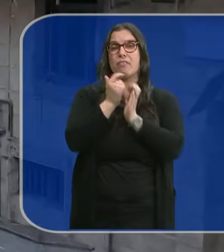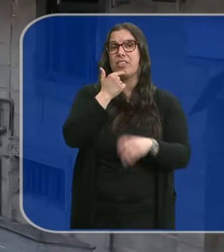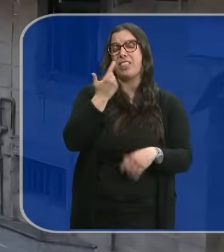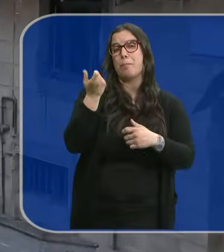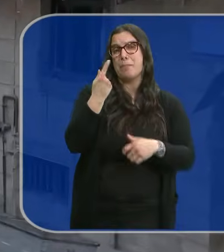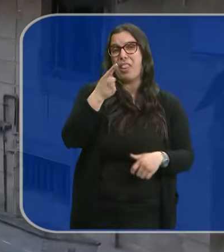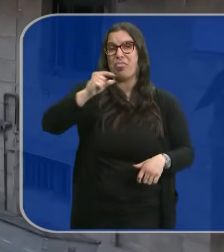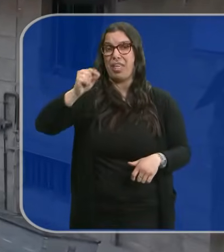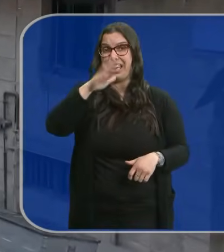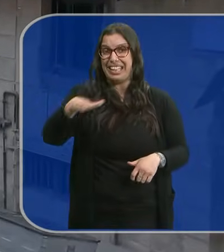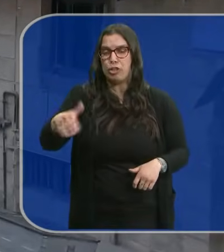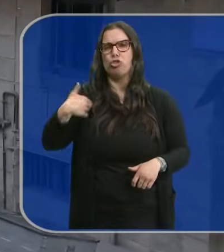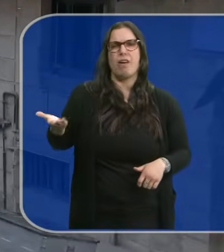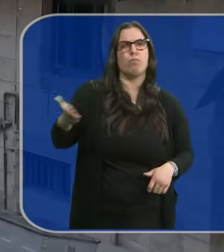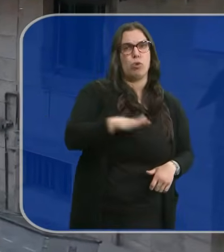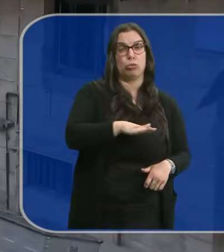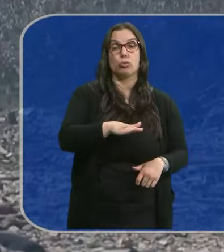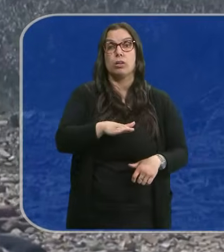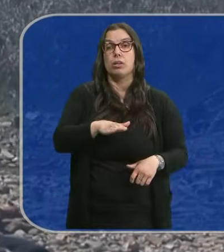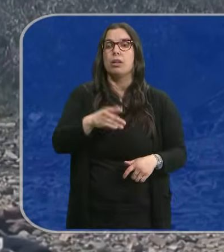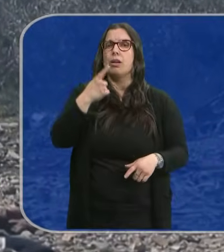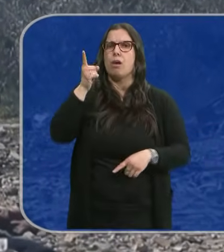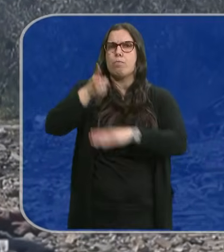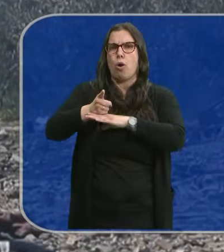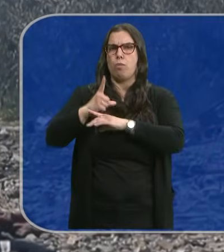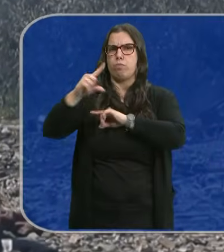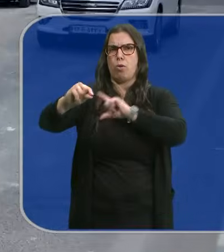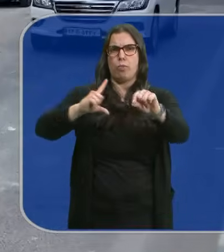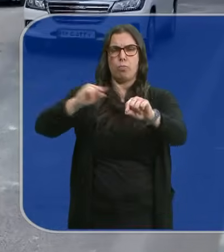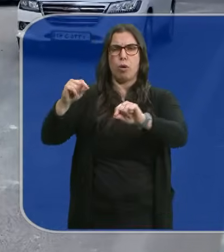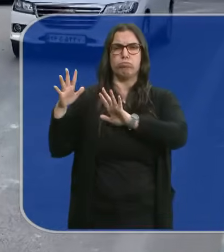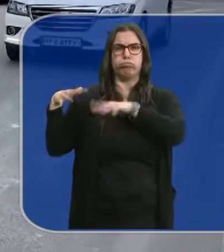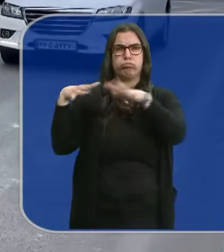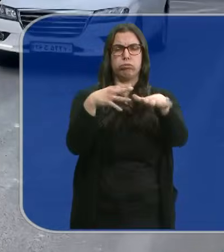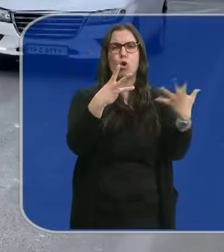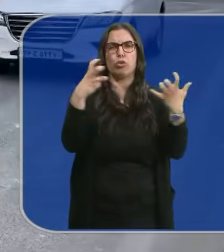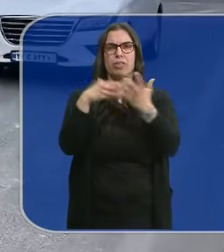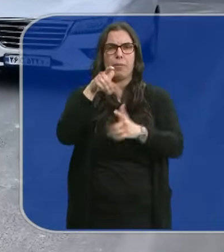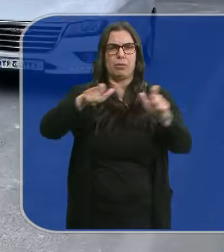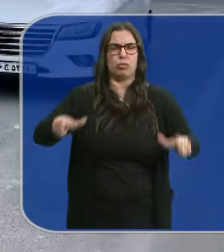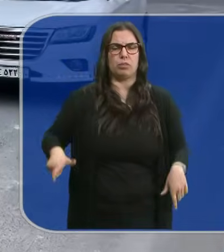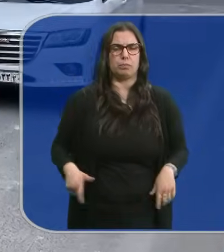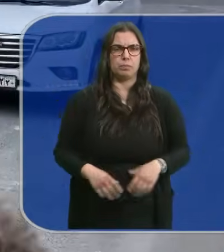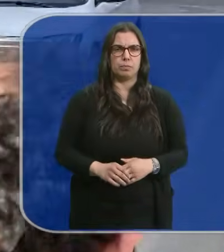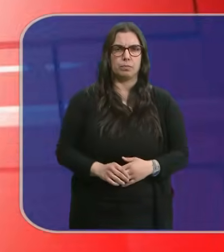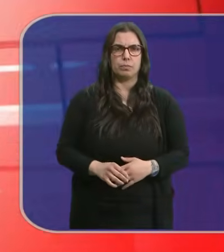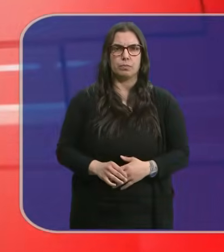que 1.100 niños han muerto y ha provocado el desplazamiento forzoso de 800.000 personas.